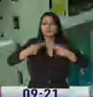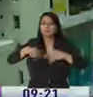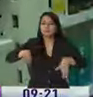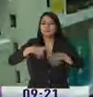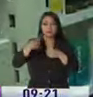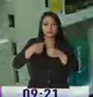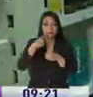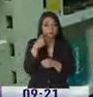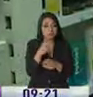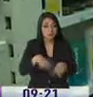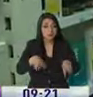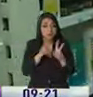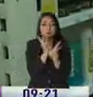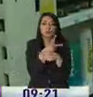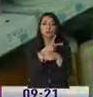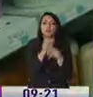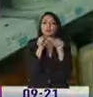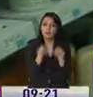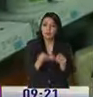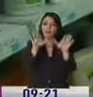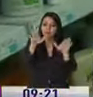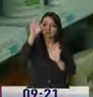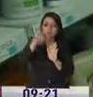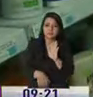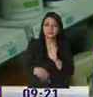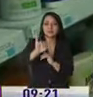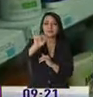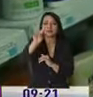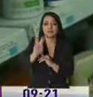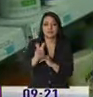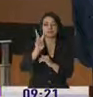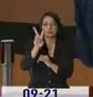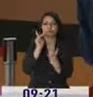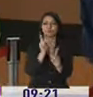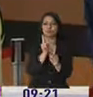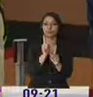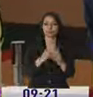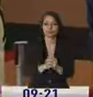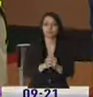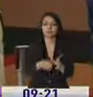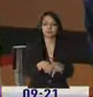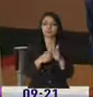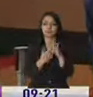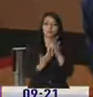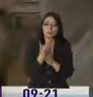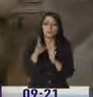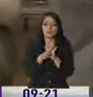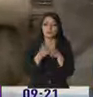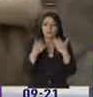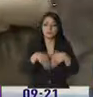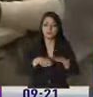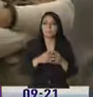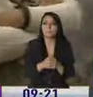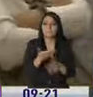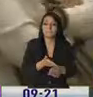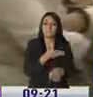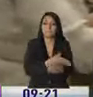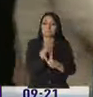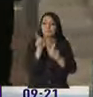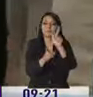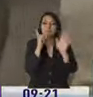los precios de los productos se haya disminuido el IVA en 2 puntos, luego de que entró en vigencia esta medida. Esto tras las denuncias presentadas